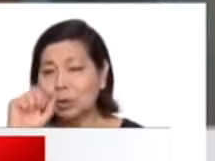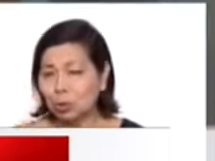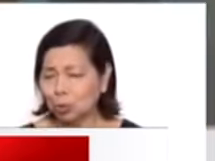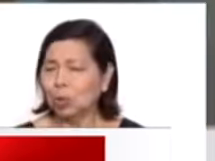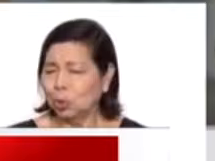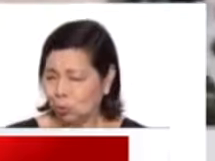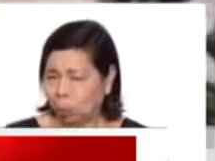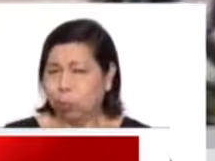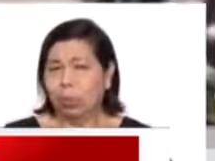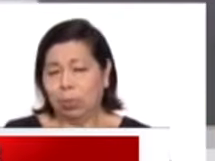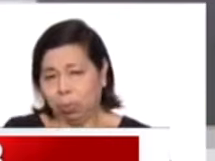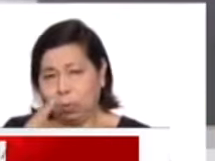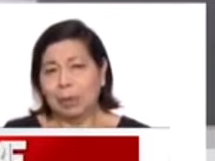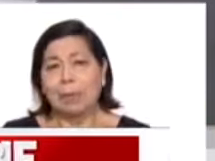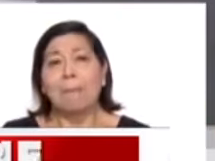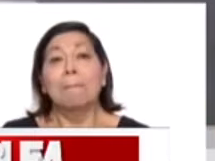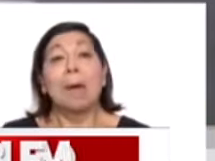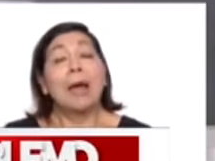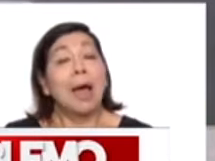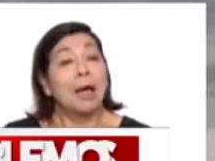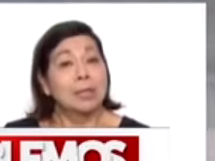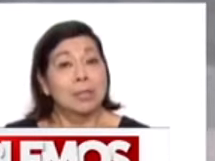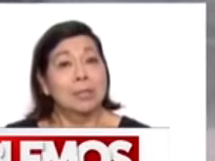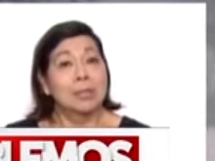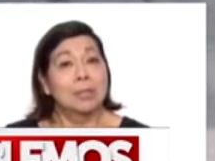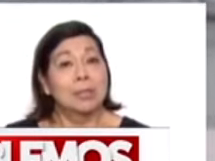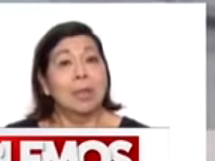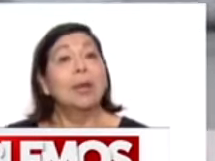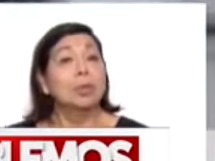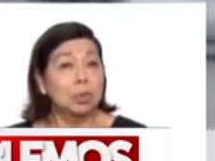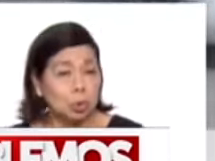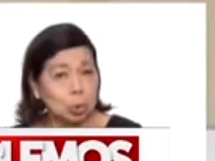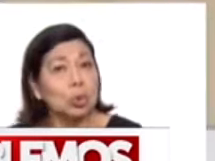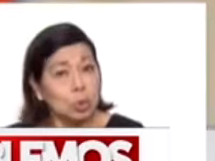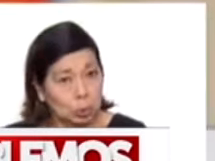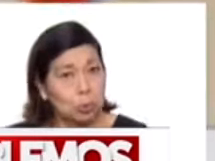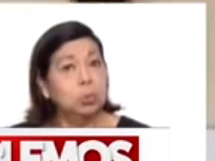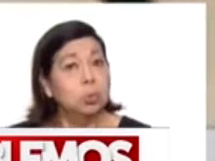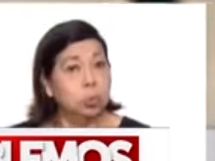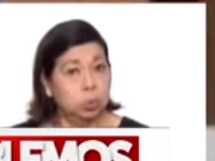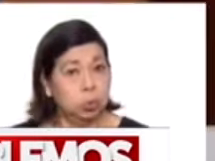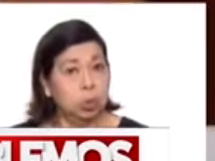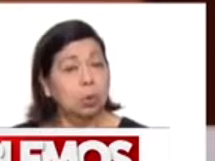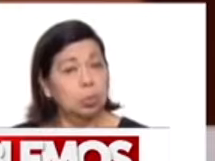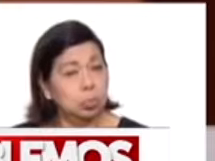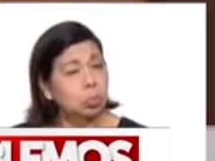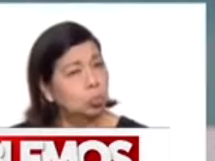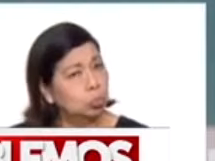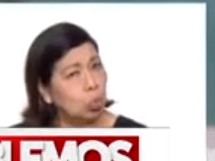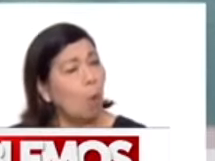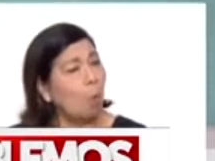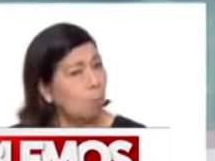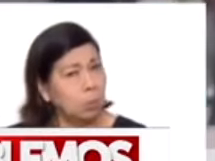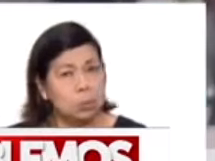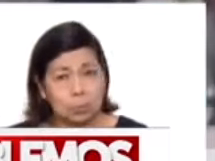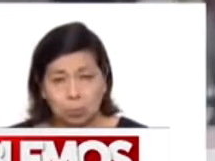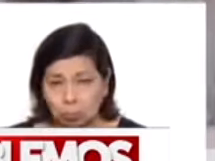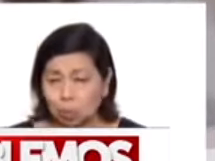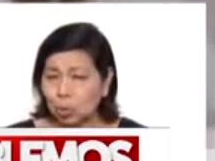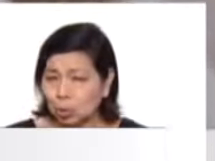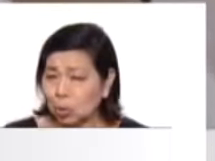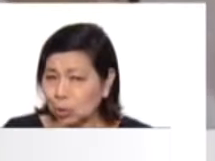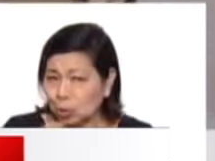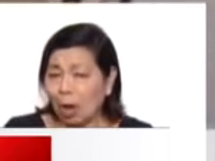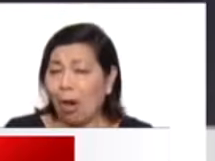tenemos capacidad en el Perú para realizar estos mega eventos. Si los Juegos tuvieran que ser pronto,